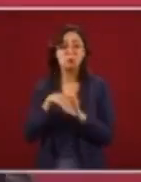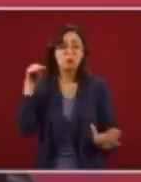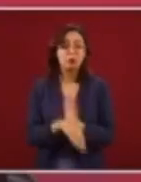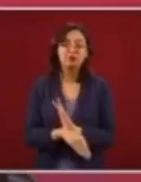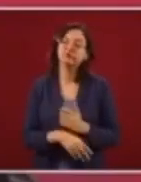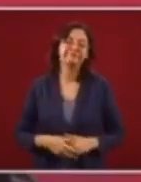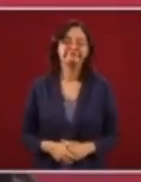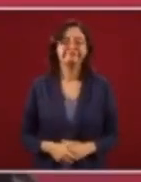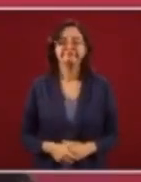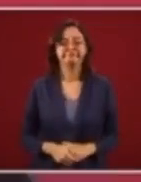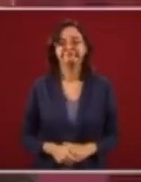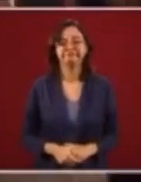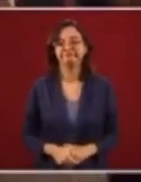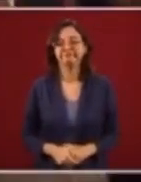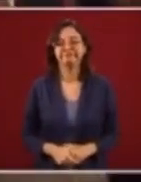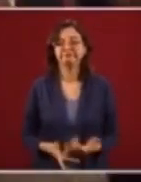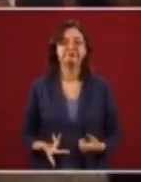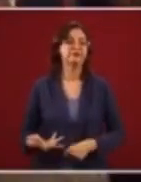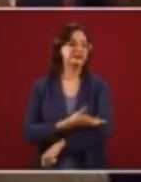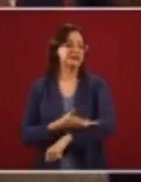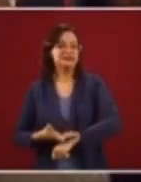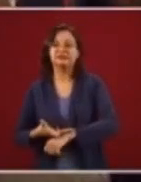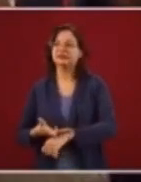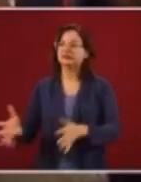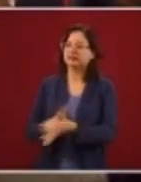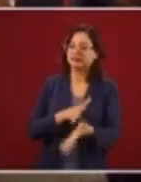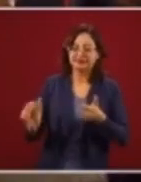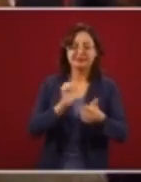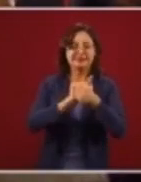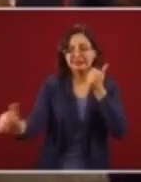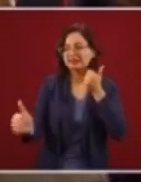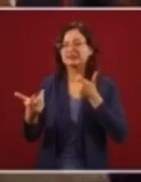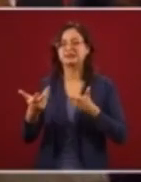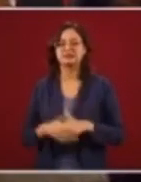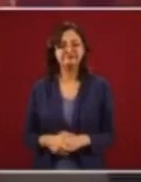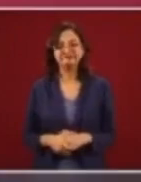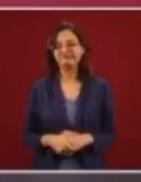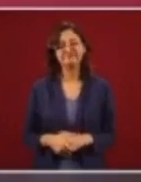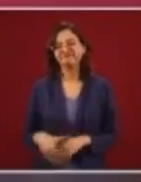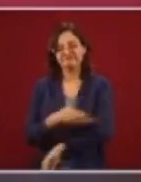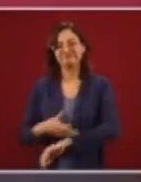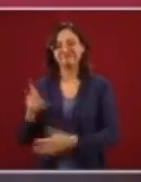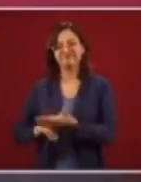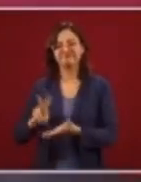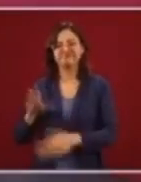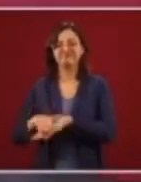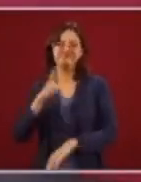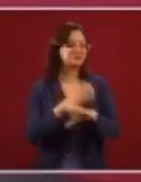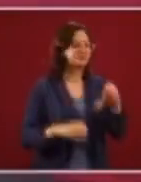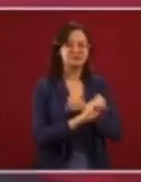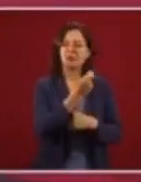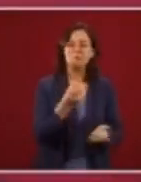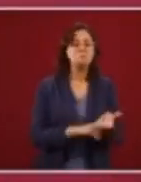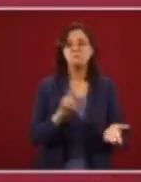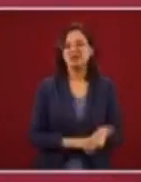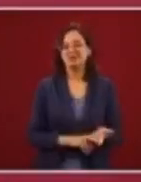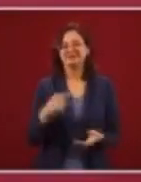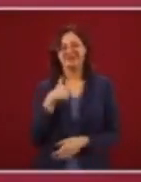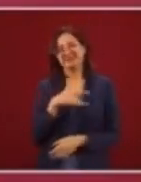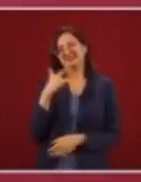perder. No quiero que se destruya ninguna familia, porque eso vale más que lo material. Y no quiero